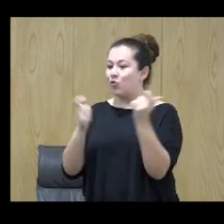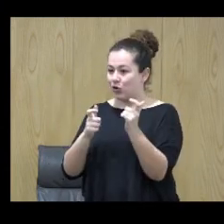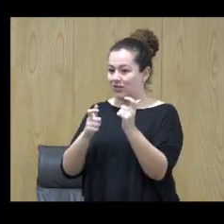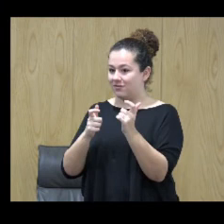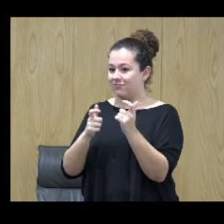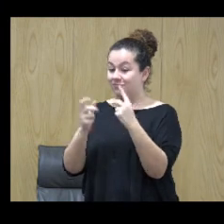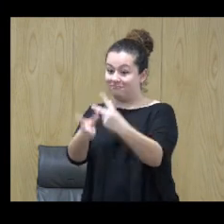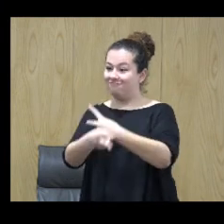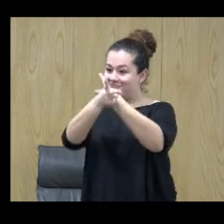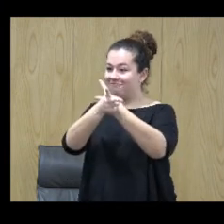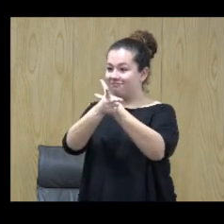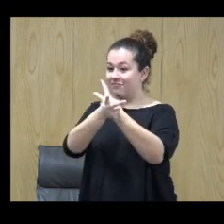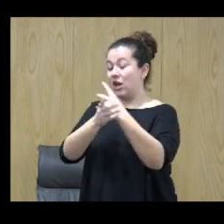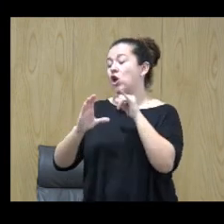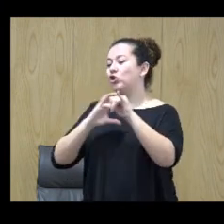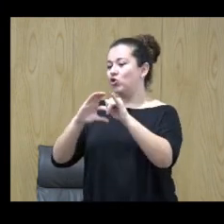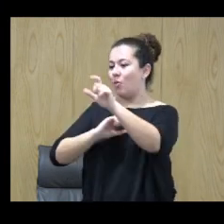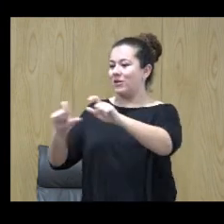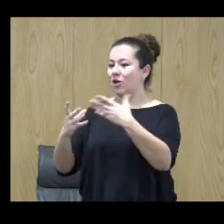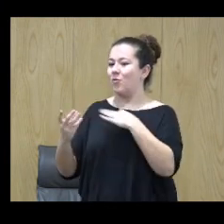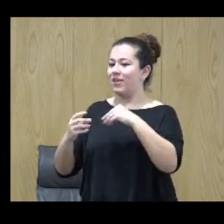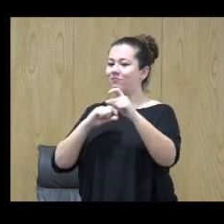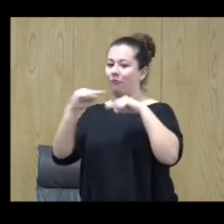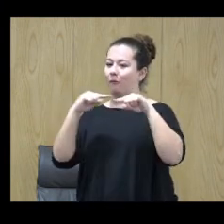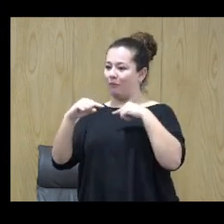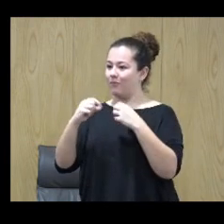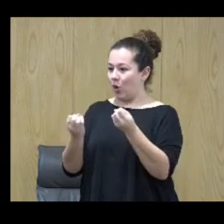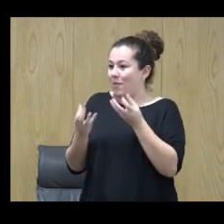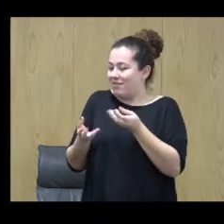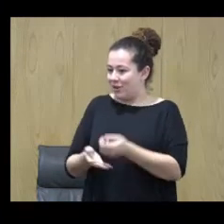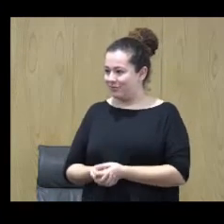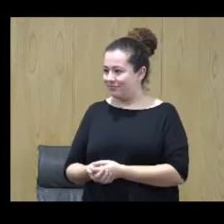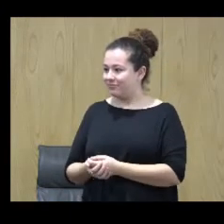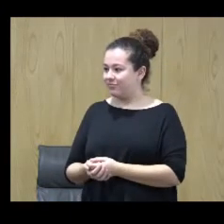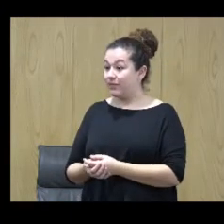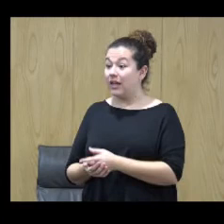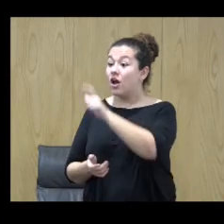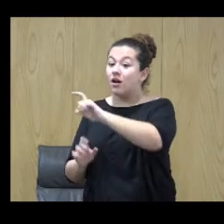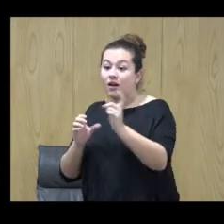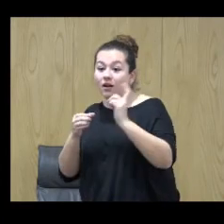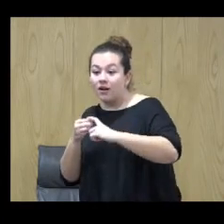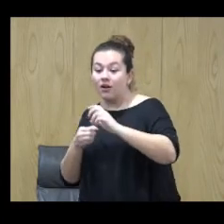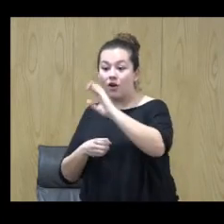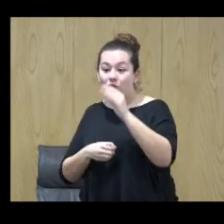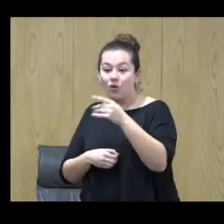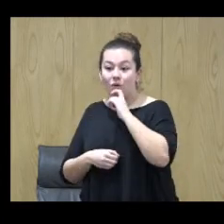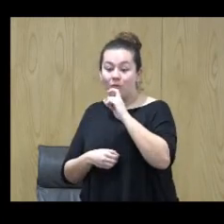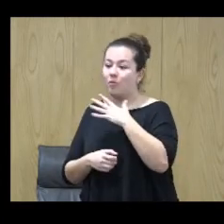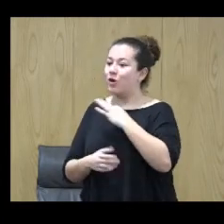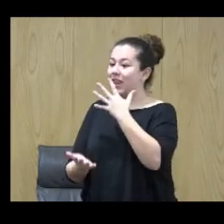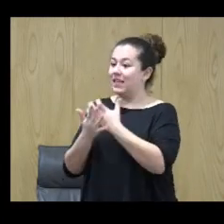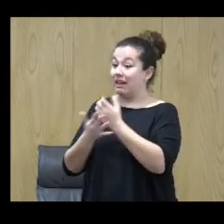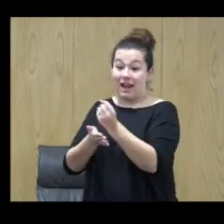las personas también nos pueden enviar sus comentarios. ¿Cómo funciona el club? Las personas se pueden descargar los libros de forma gratuita,